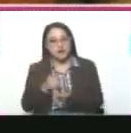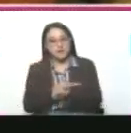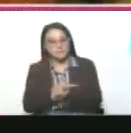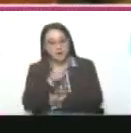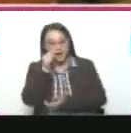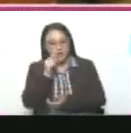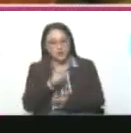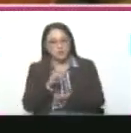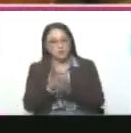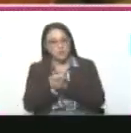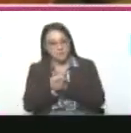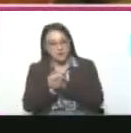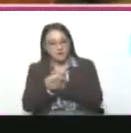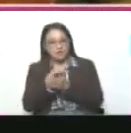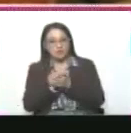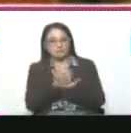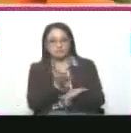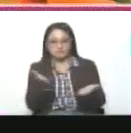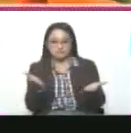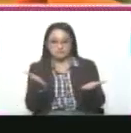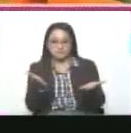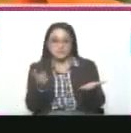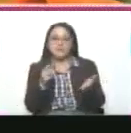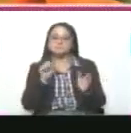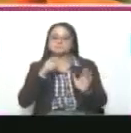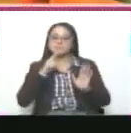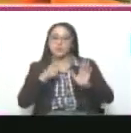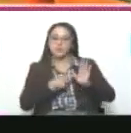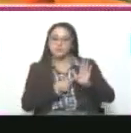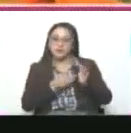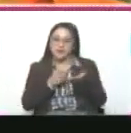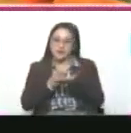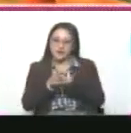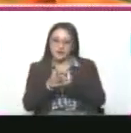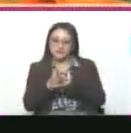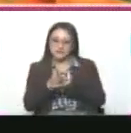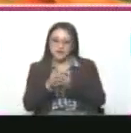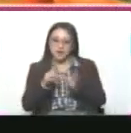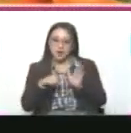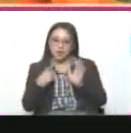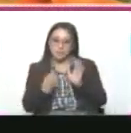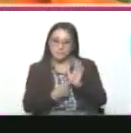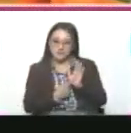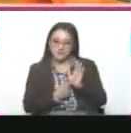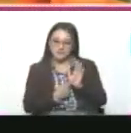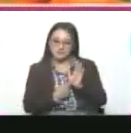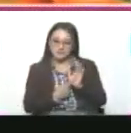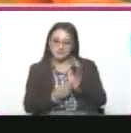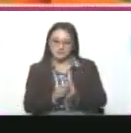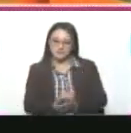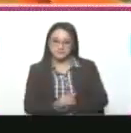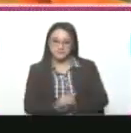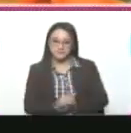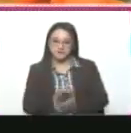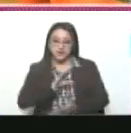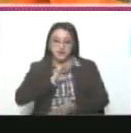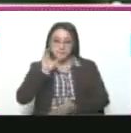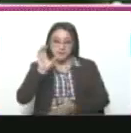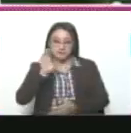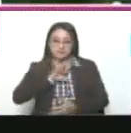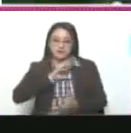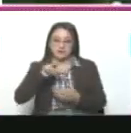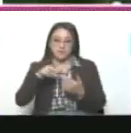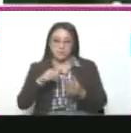compañero, amigo del alma, misión cumplida, lealtad absoluta. A la patria, a la